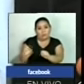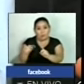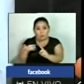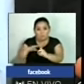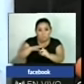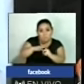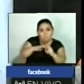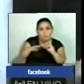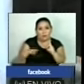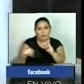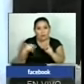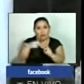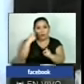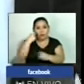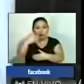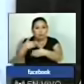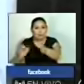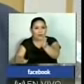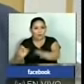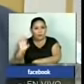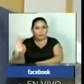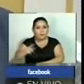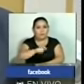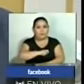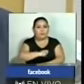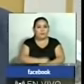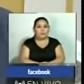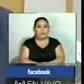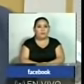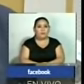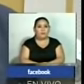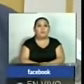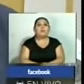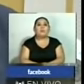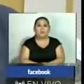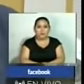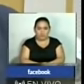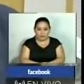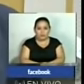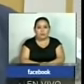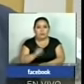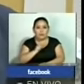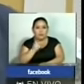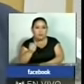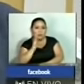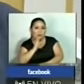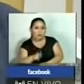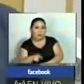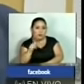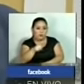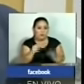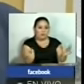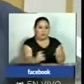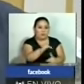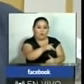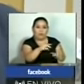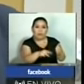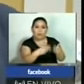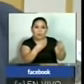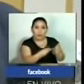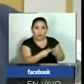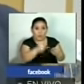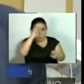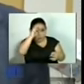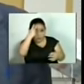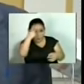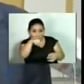desafuero será en la Cámara Penal correspondiente. Pero sí deberán responder por la reunión sostenida con criminales. Esto no significa